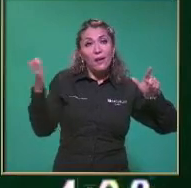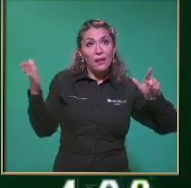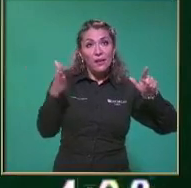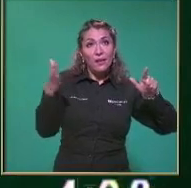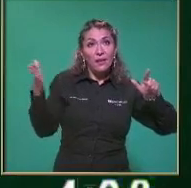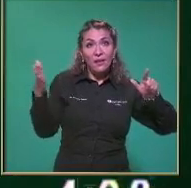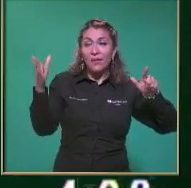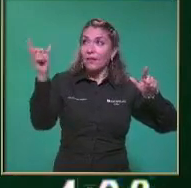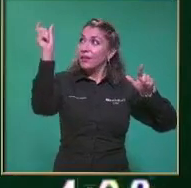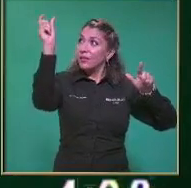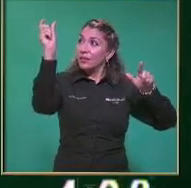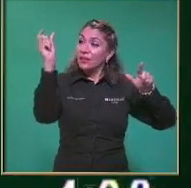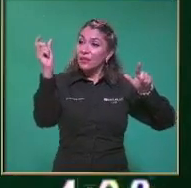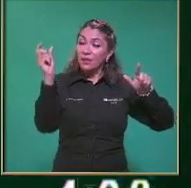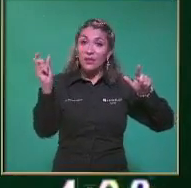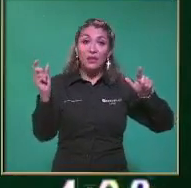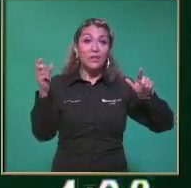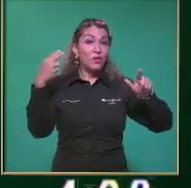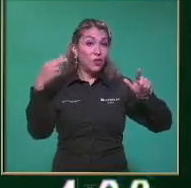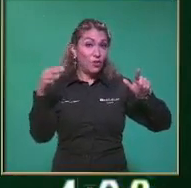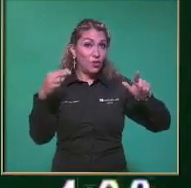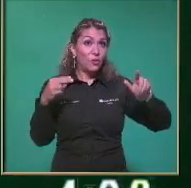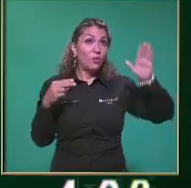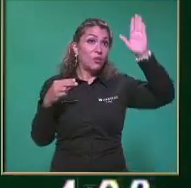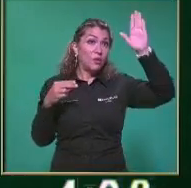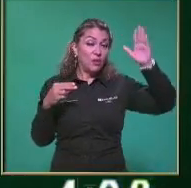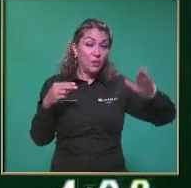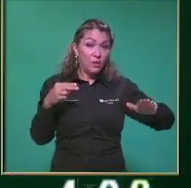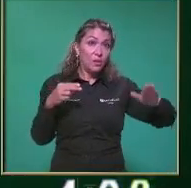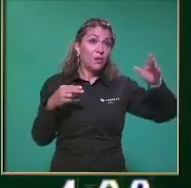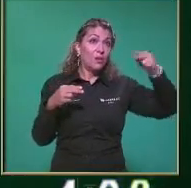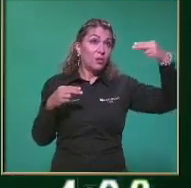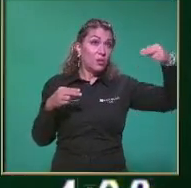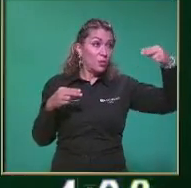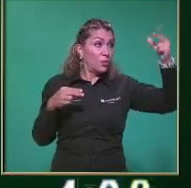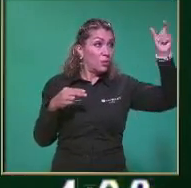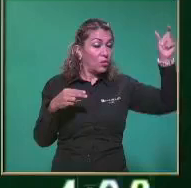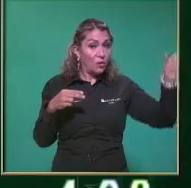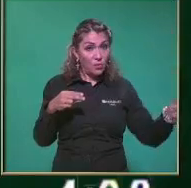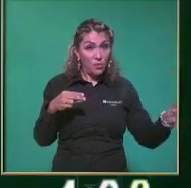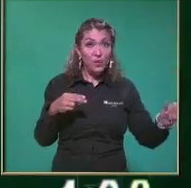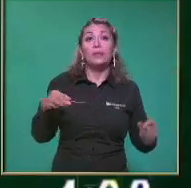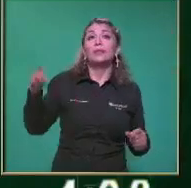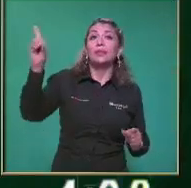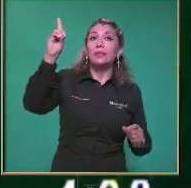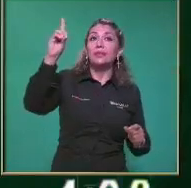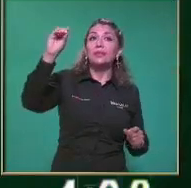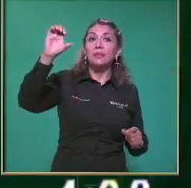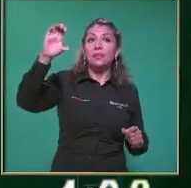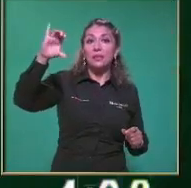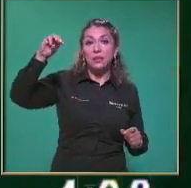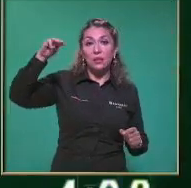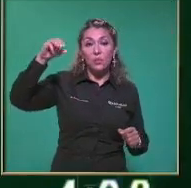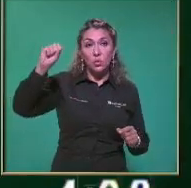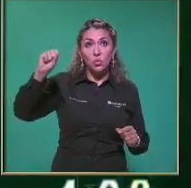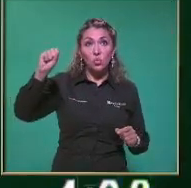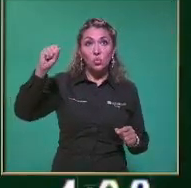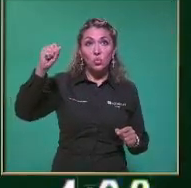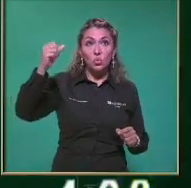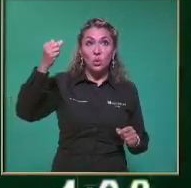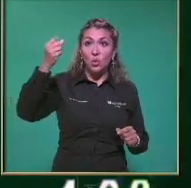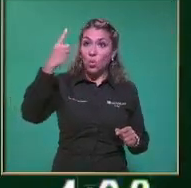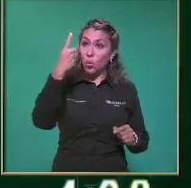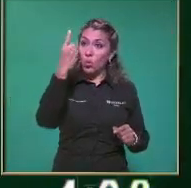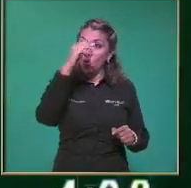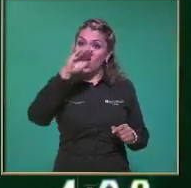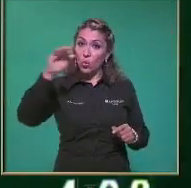las cantidades y vienen sus nombres. Dice décimos, centésimos, milésimos. ¿Pero por qué se llamarán